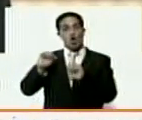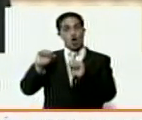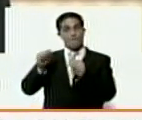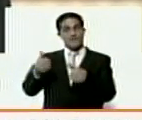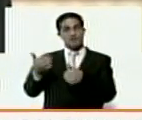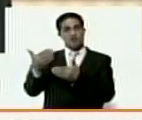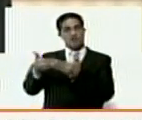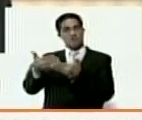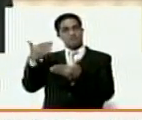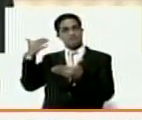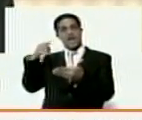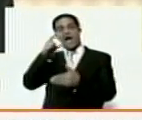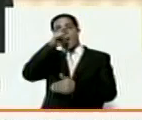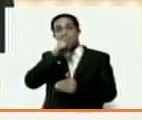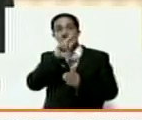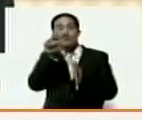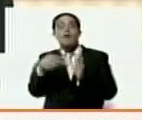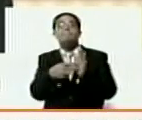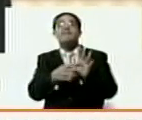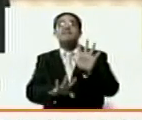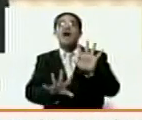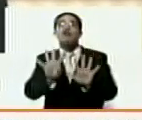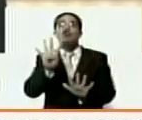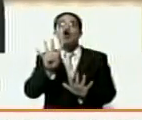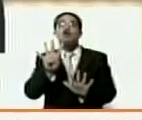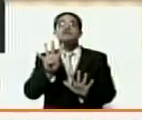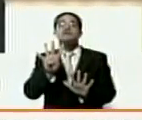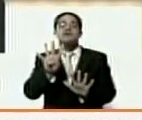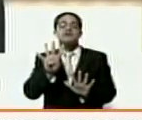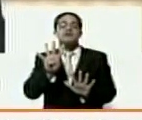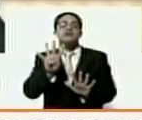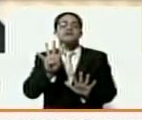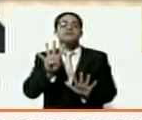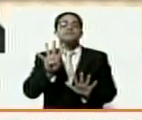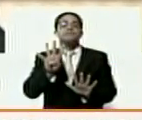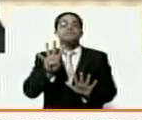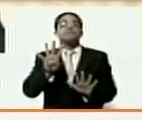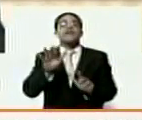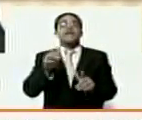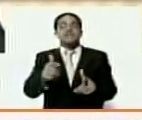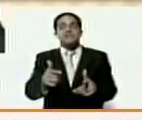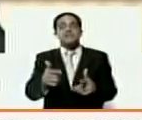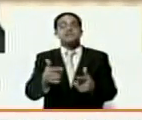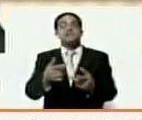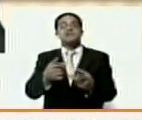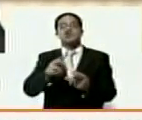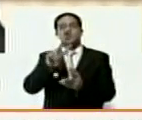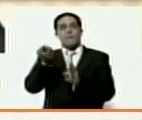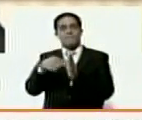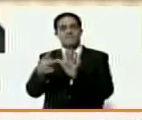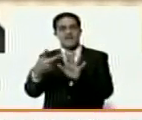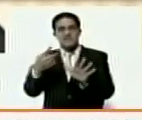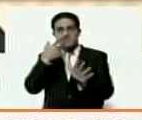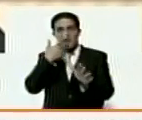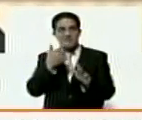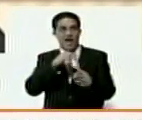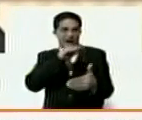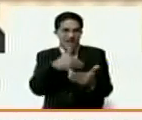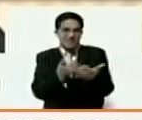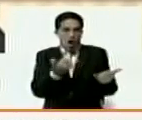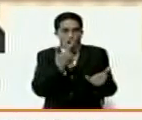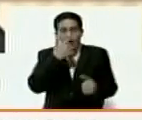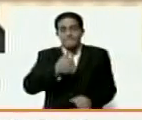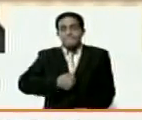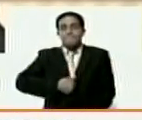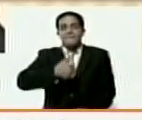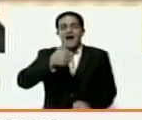2014 y con especial énfasis ha arreciado desde el año 2017, a partir